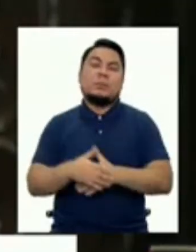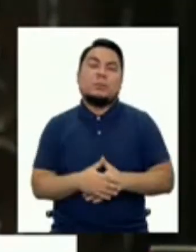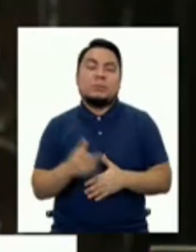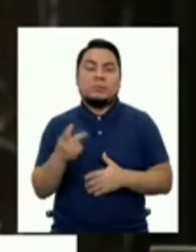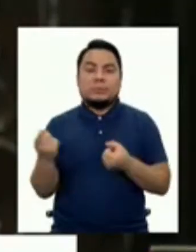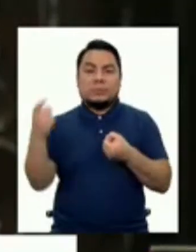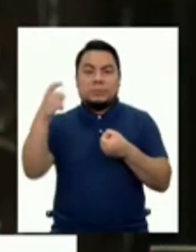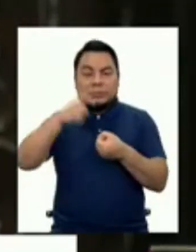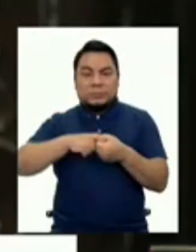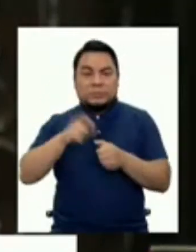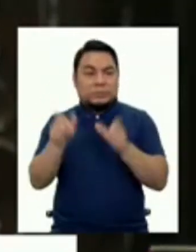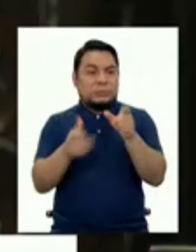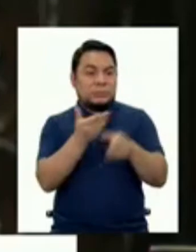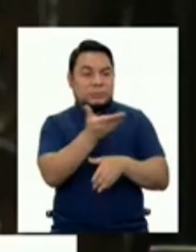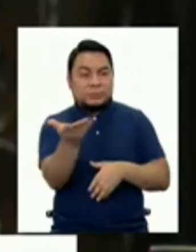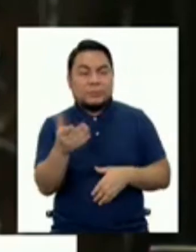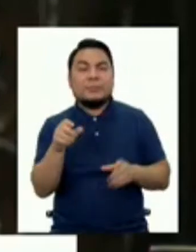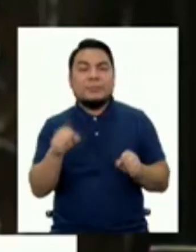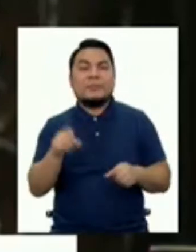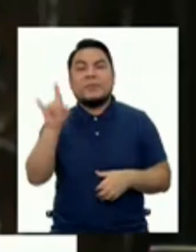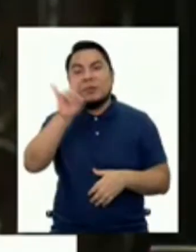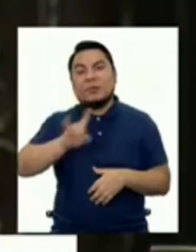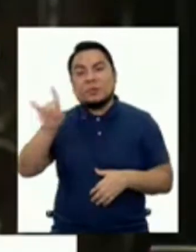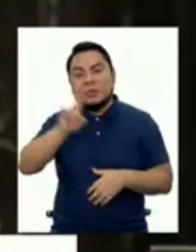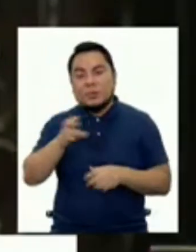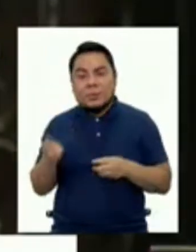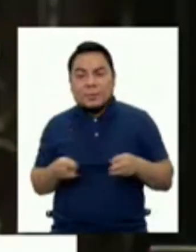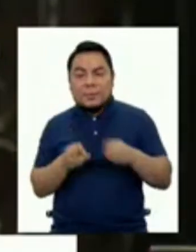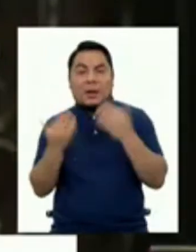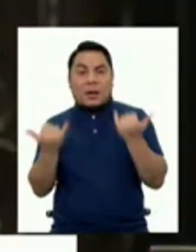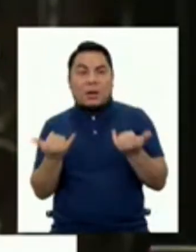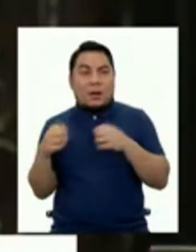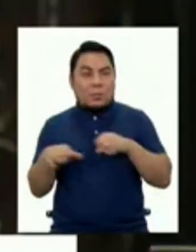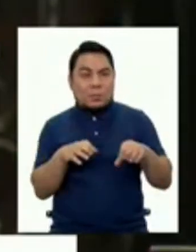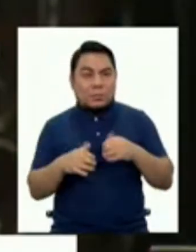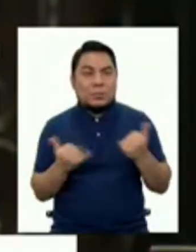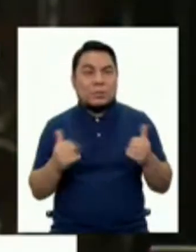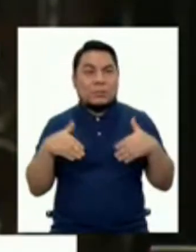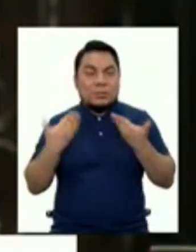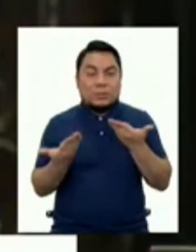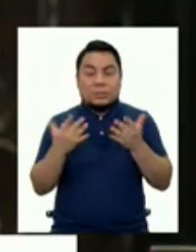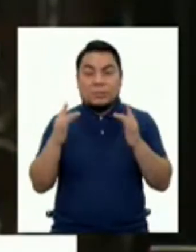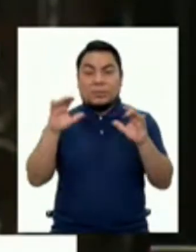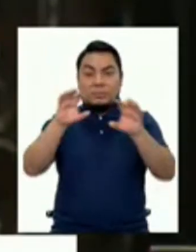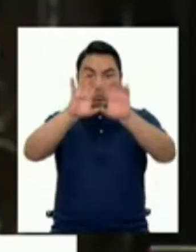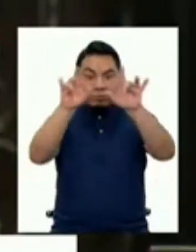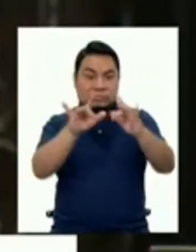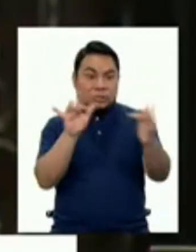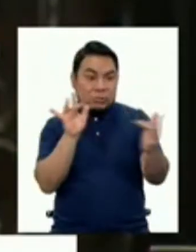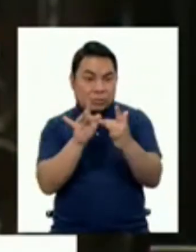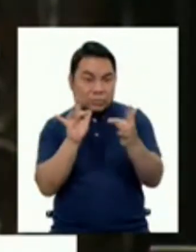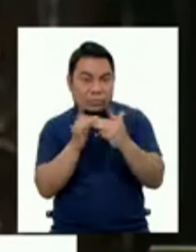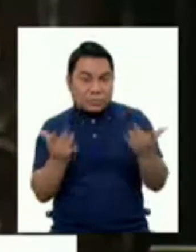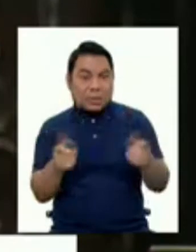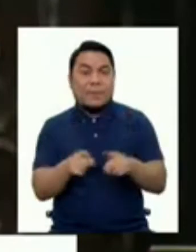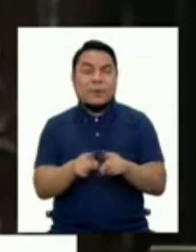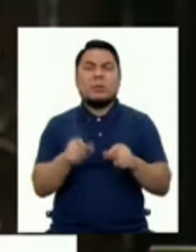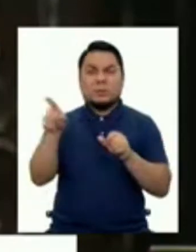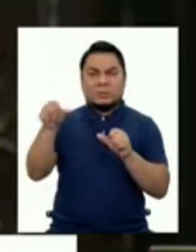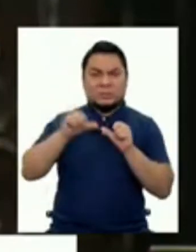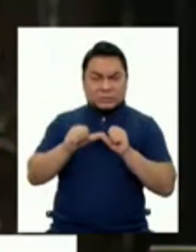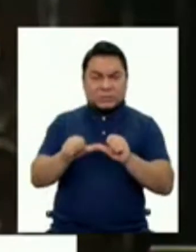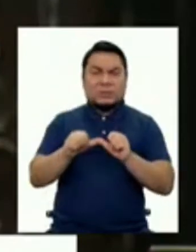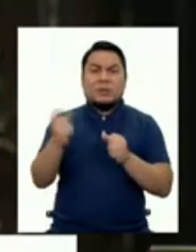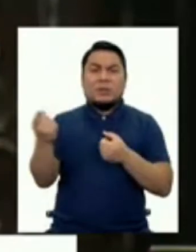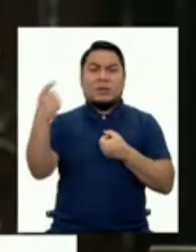de participación ciudadana, utilizando los mecanismos que tenemos ahora, que pueden ser virtuales, pero que siguen garantizando el derecho de